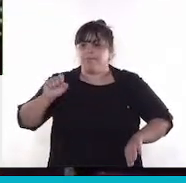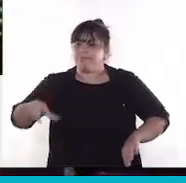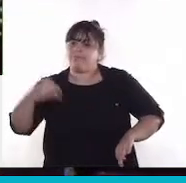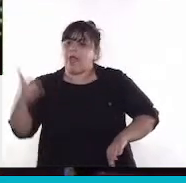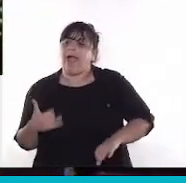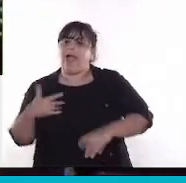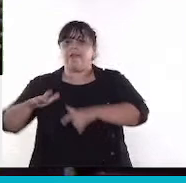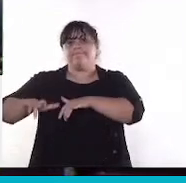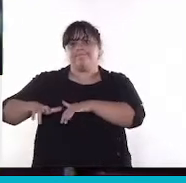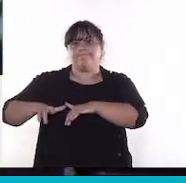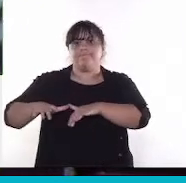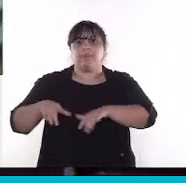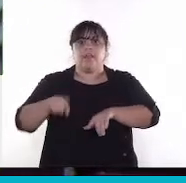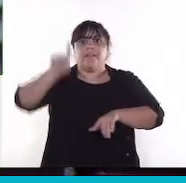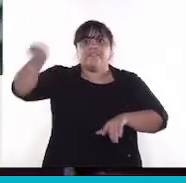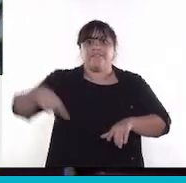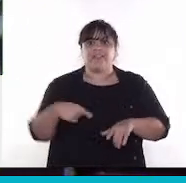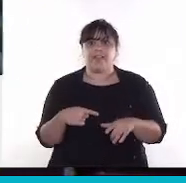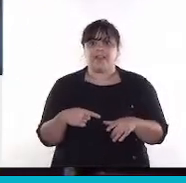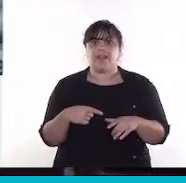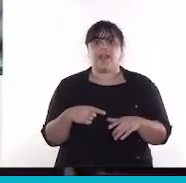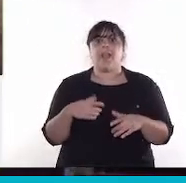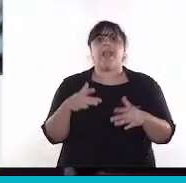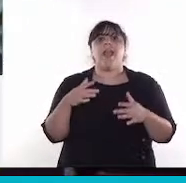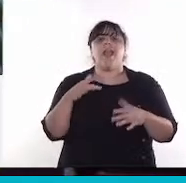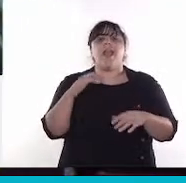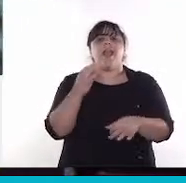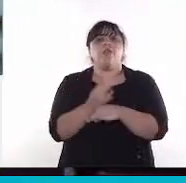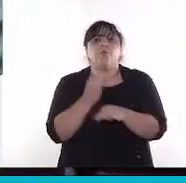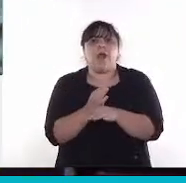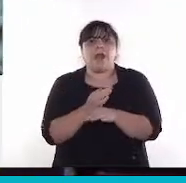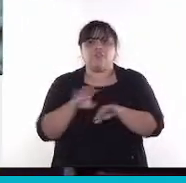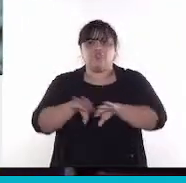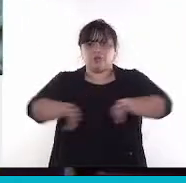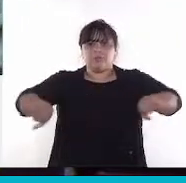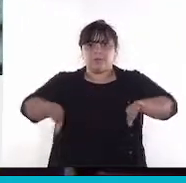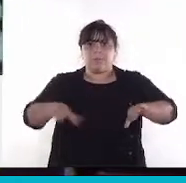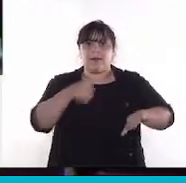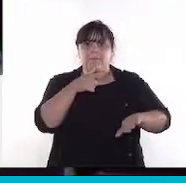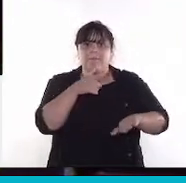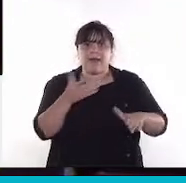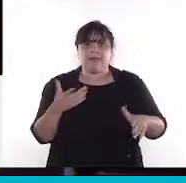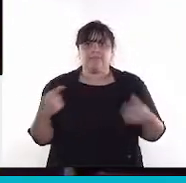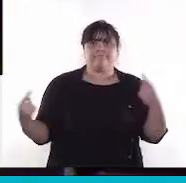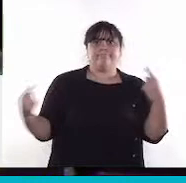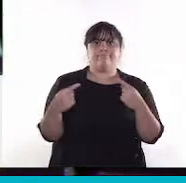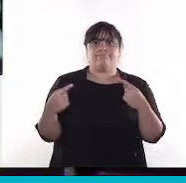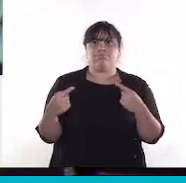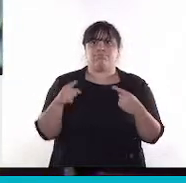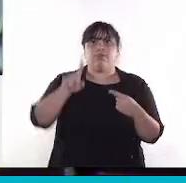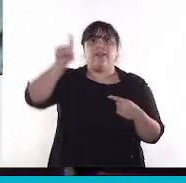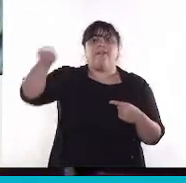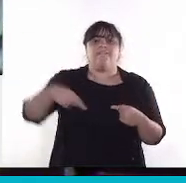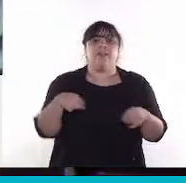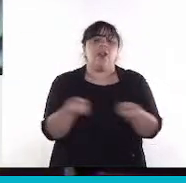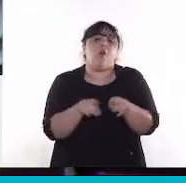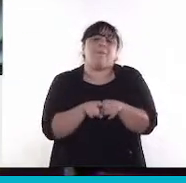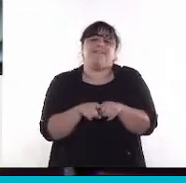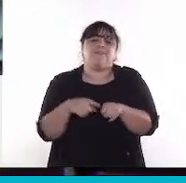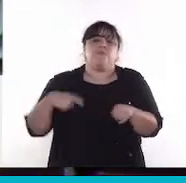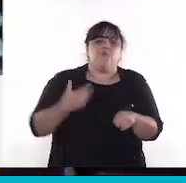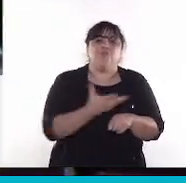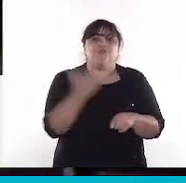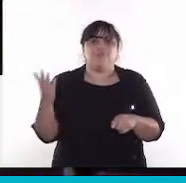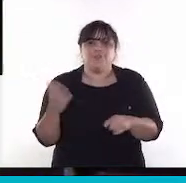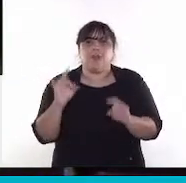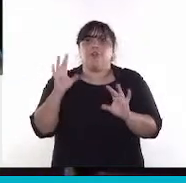en brecha educativa, y por lo tanto, claramente, eso conduce a brecha social. Y